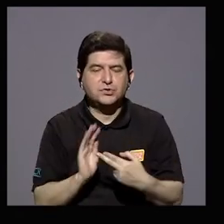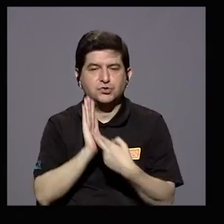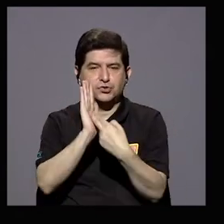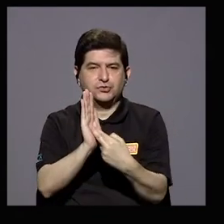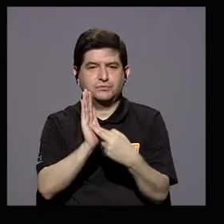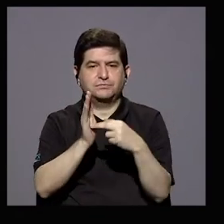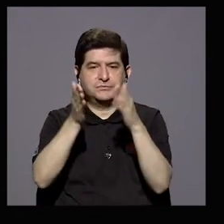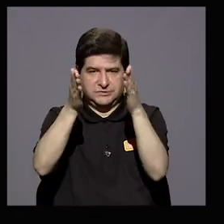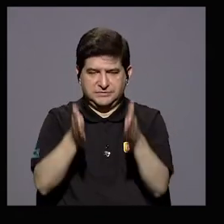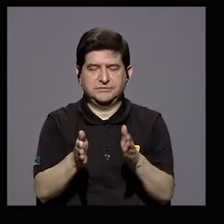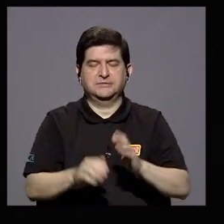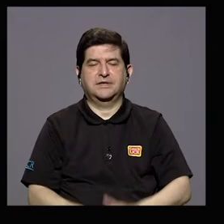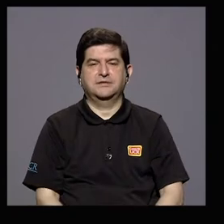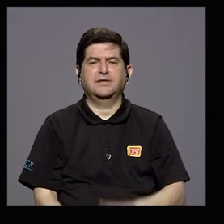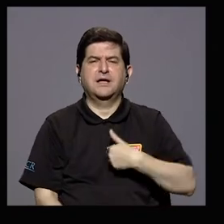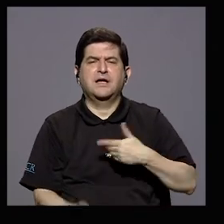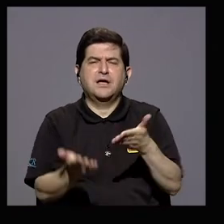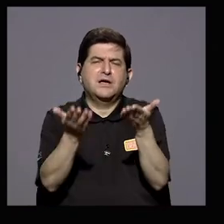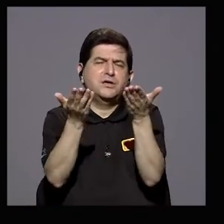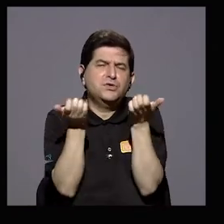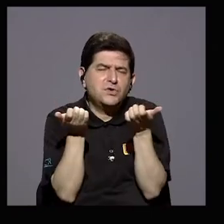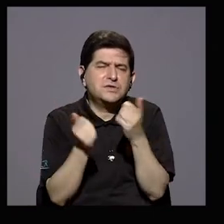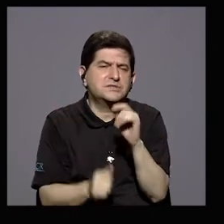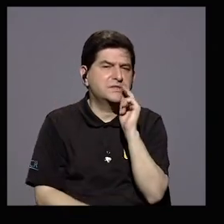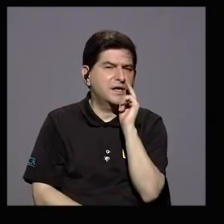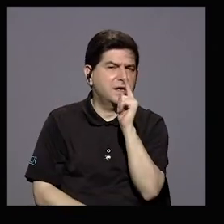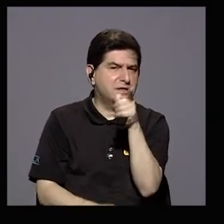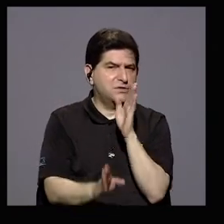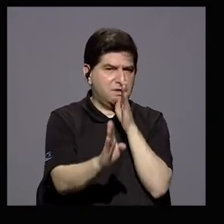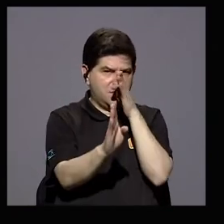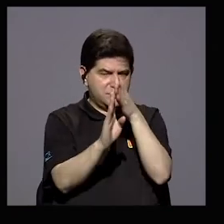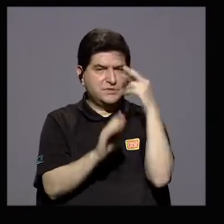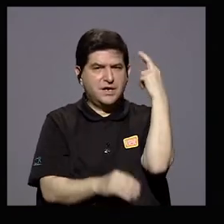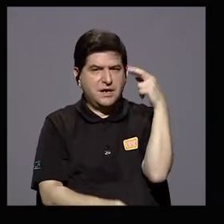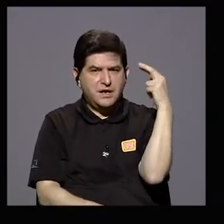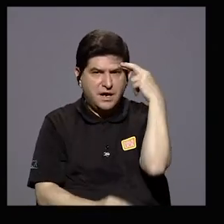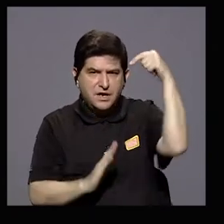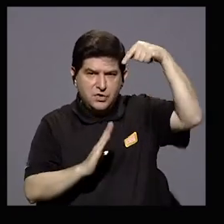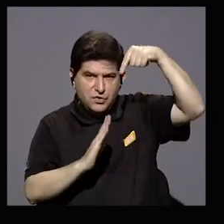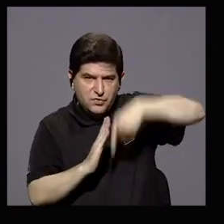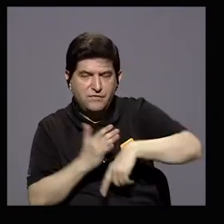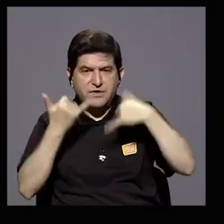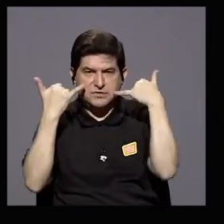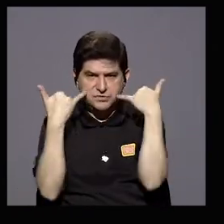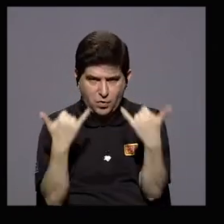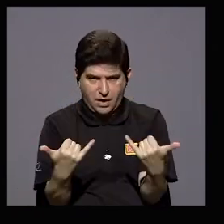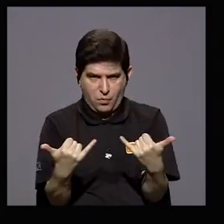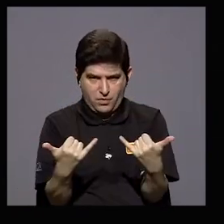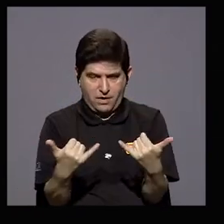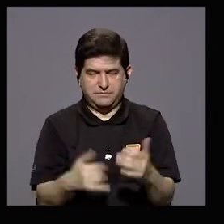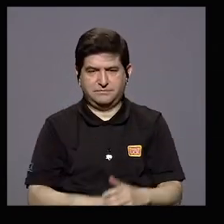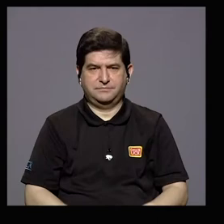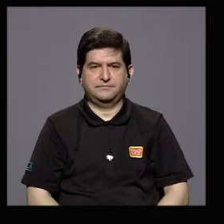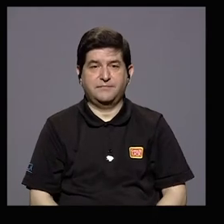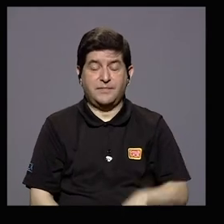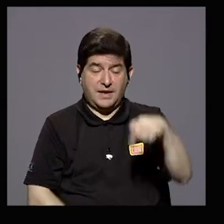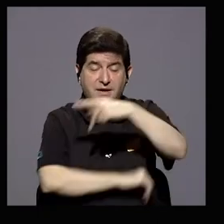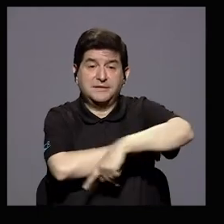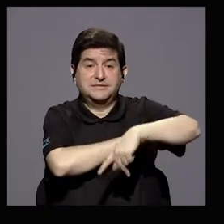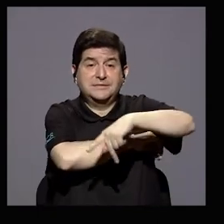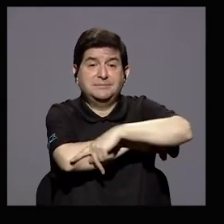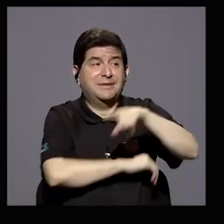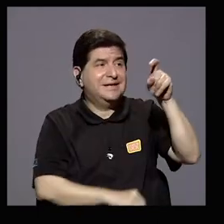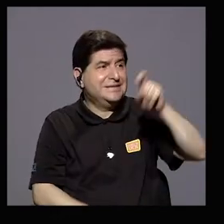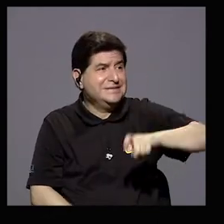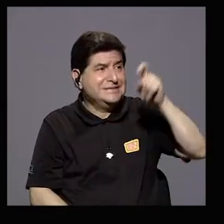representación. Y quisiera tener, sobre todo de parte suya, una reflexión profunda ahora a propósito de que este